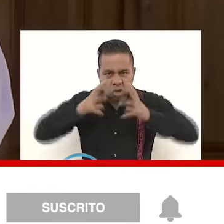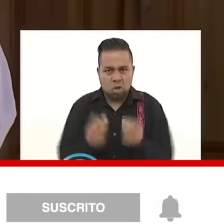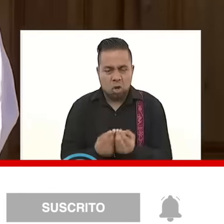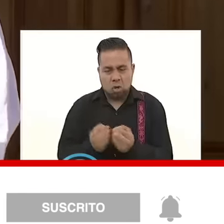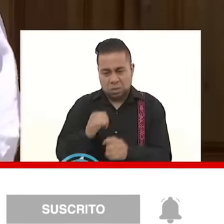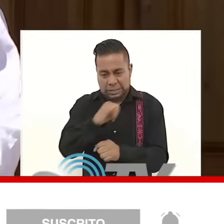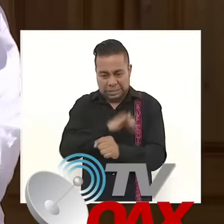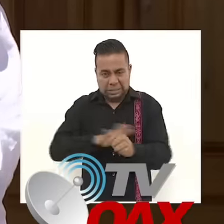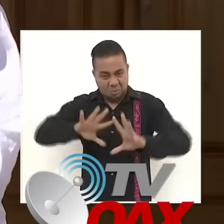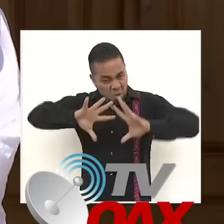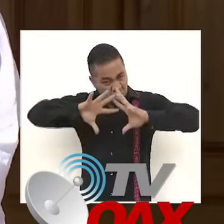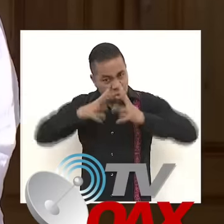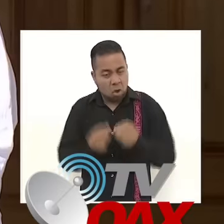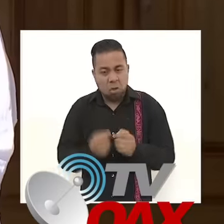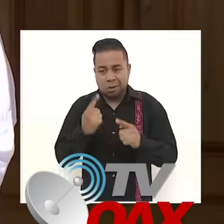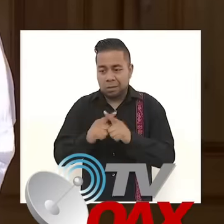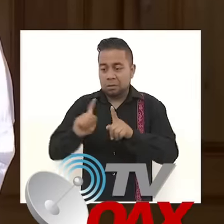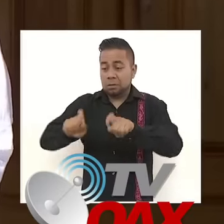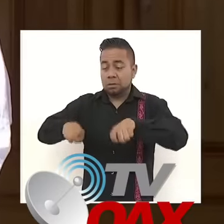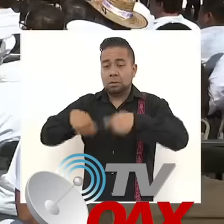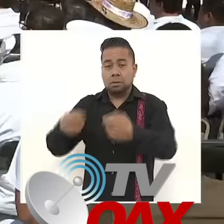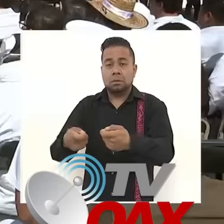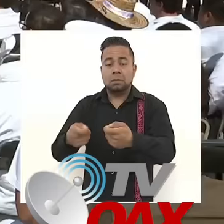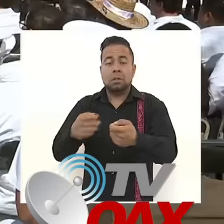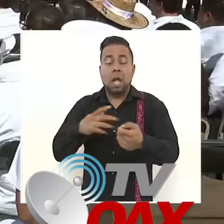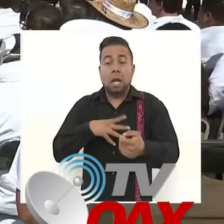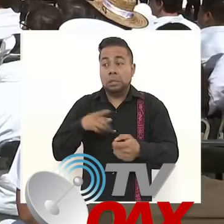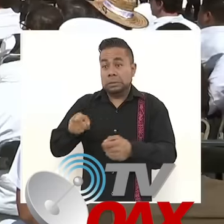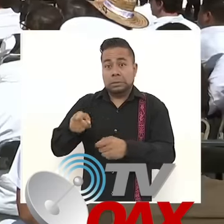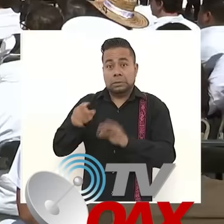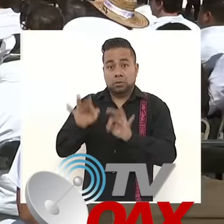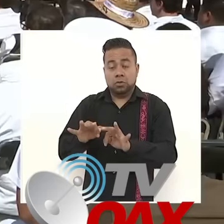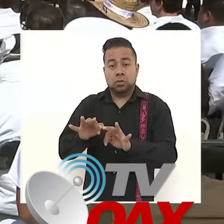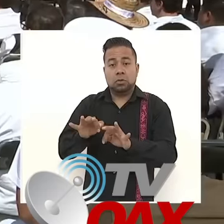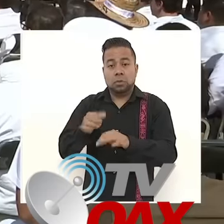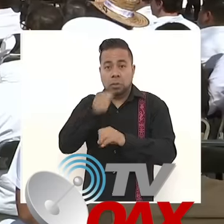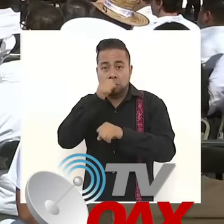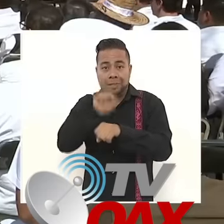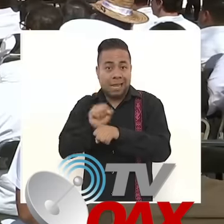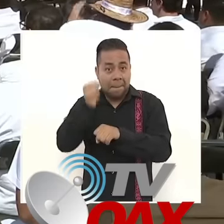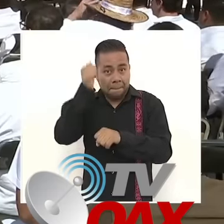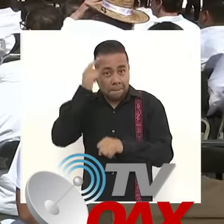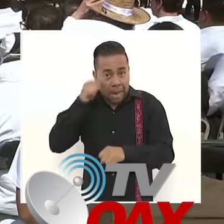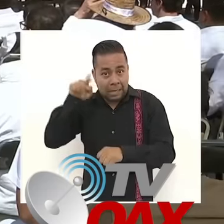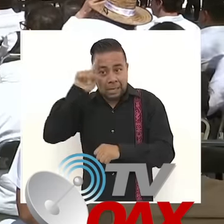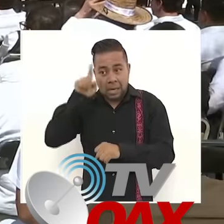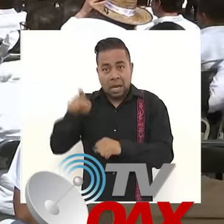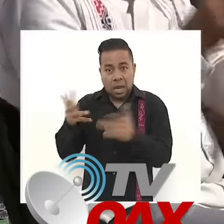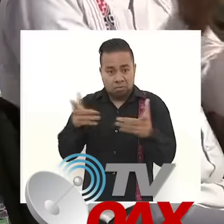del Istmo quede a cargo de la Secretaría de Marina.